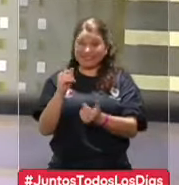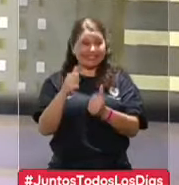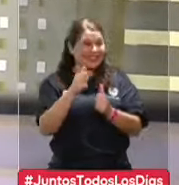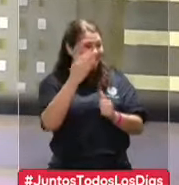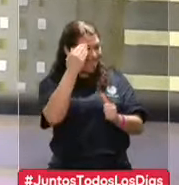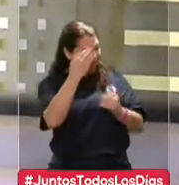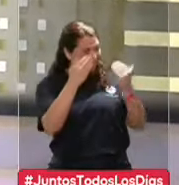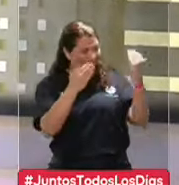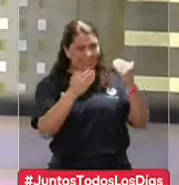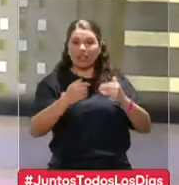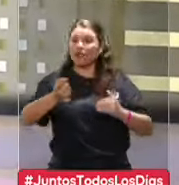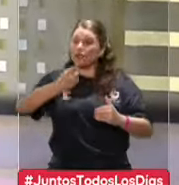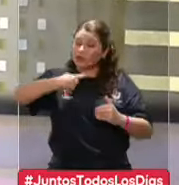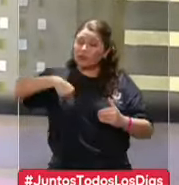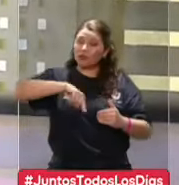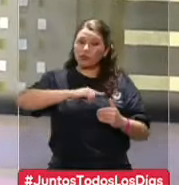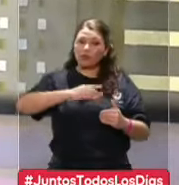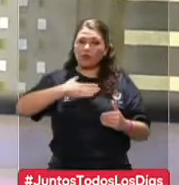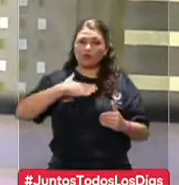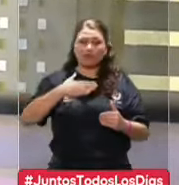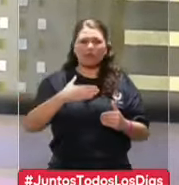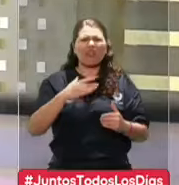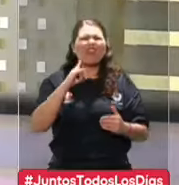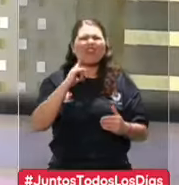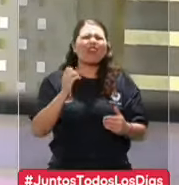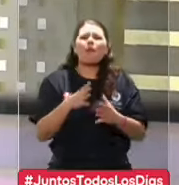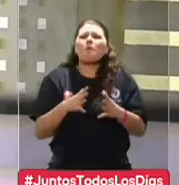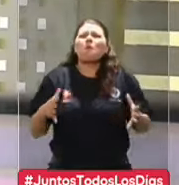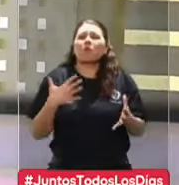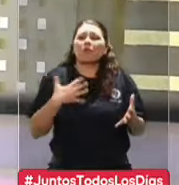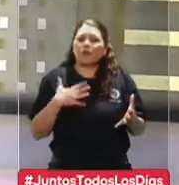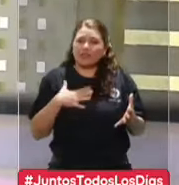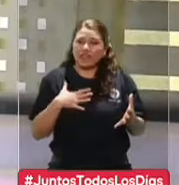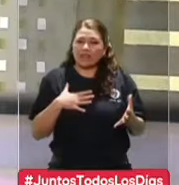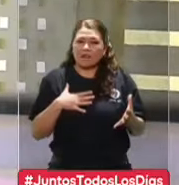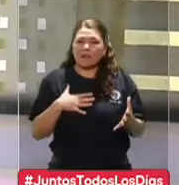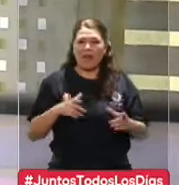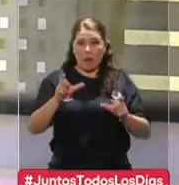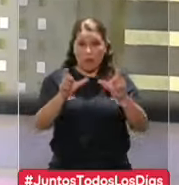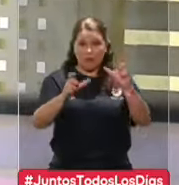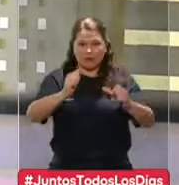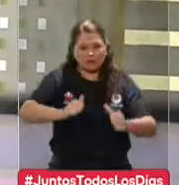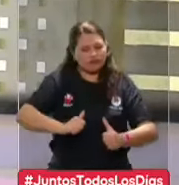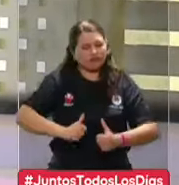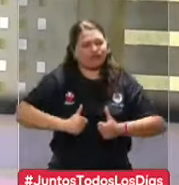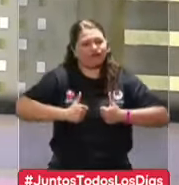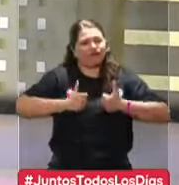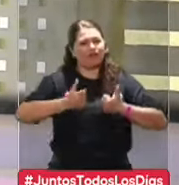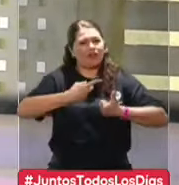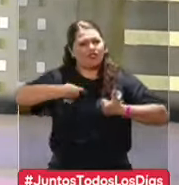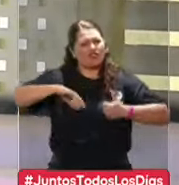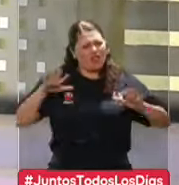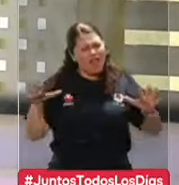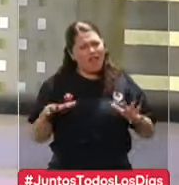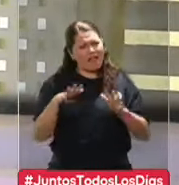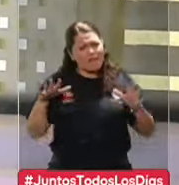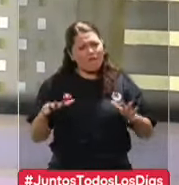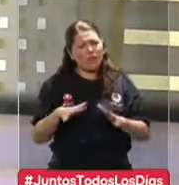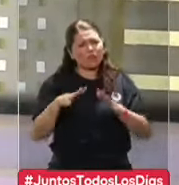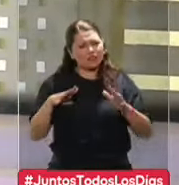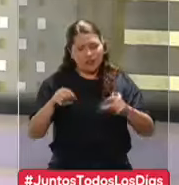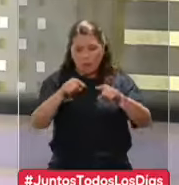Bueno, nosotros como Smart Fit, nuestra prioridad es el bienestar de las personas. Nos esforzamos en crear espacios donde todos y todas